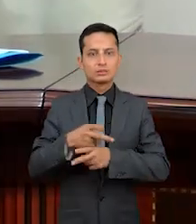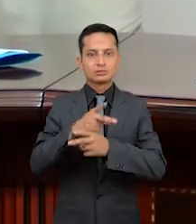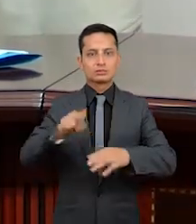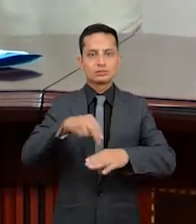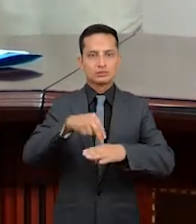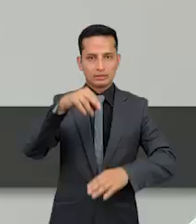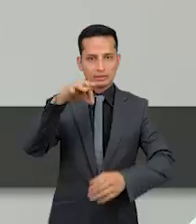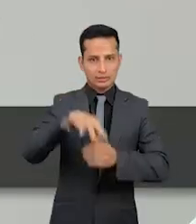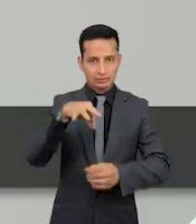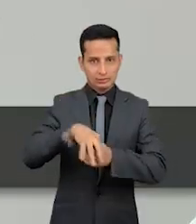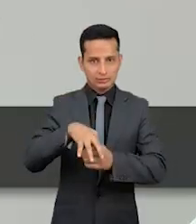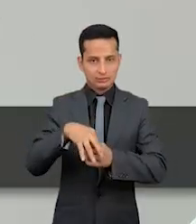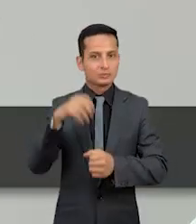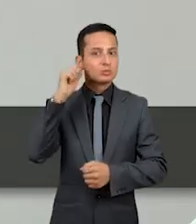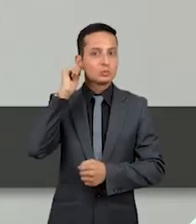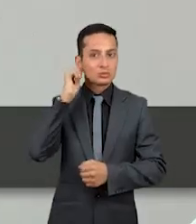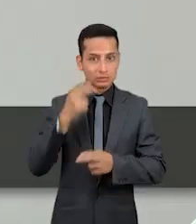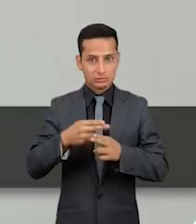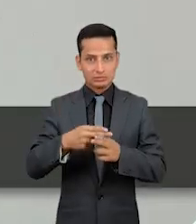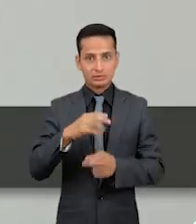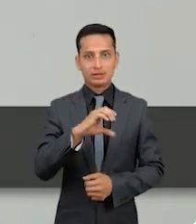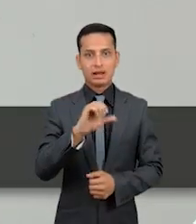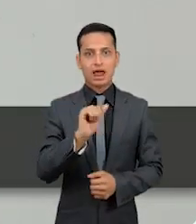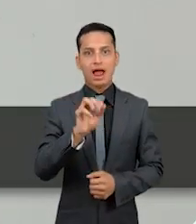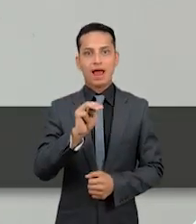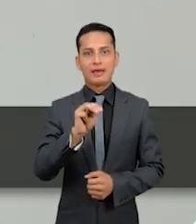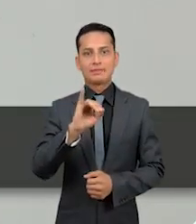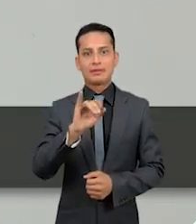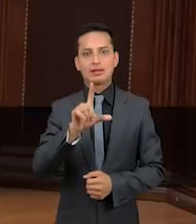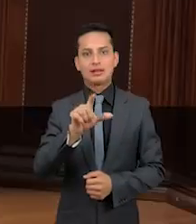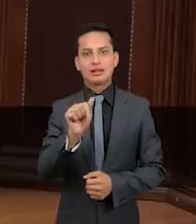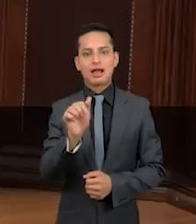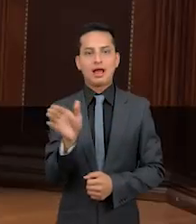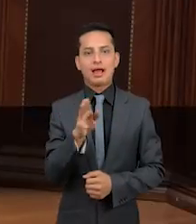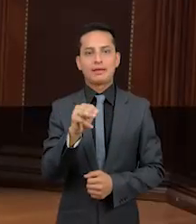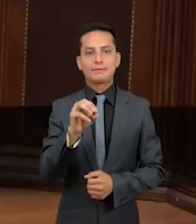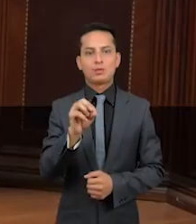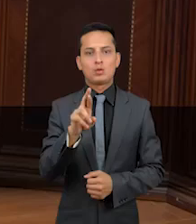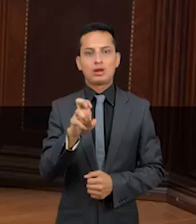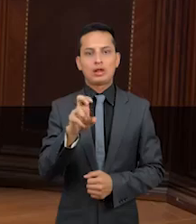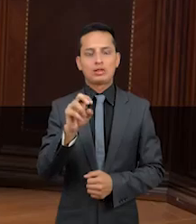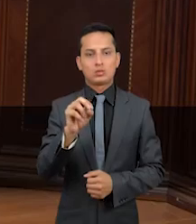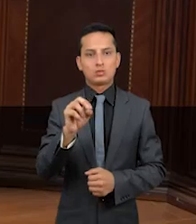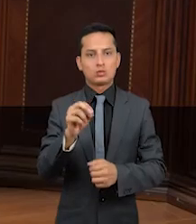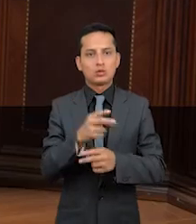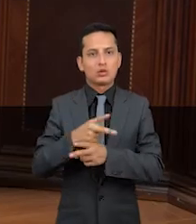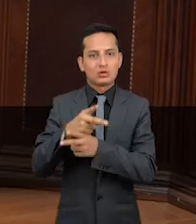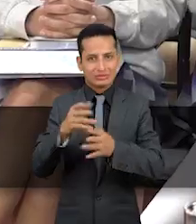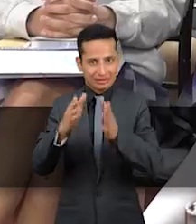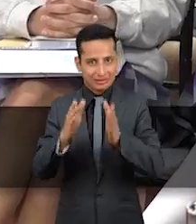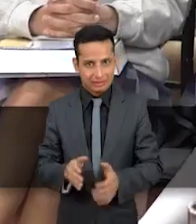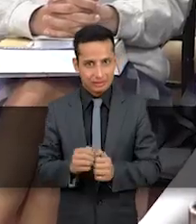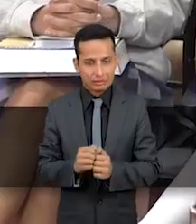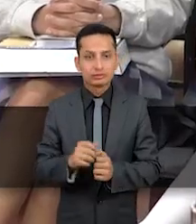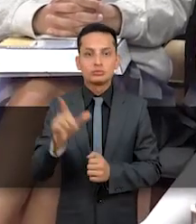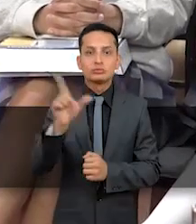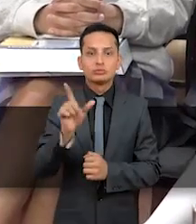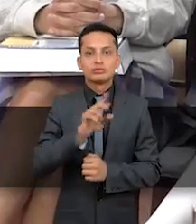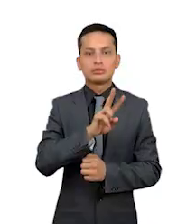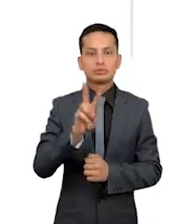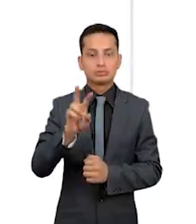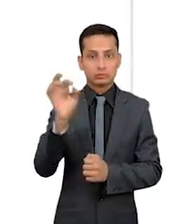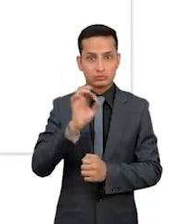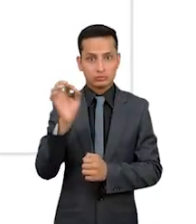Camila Moreno Zubía, consejera del Consejo Nacional Electoral Transitorio, realizó este lunes 22 de octubre el